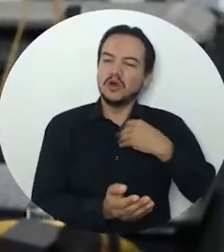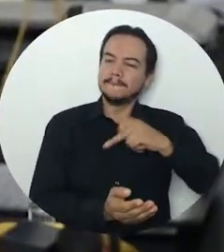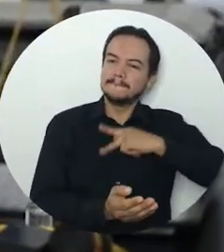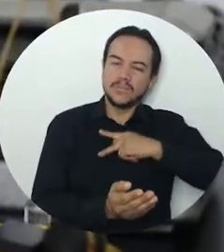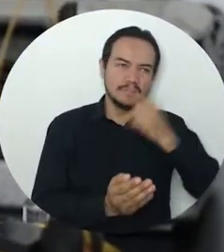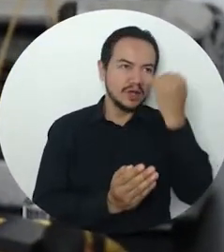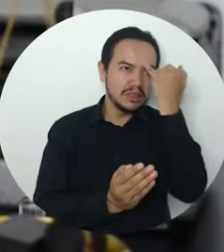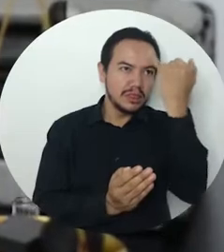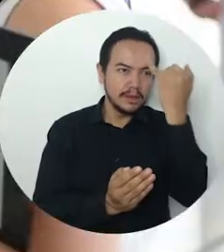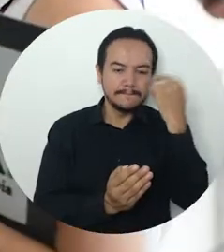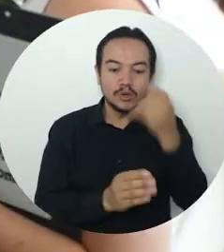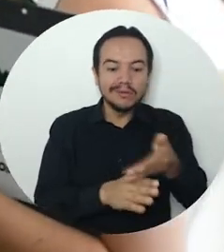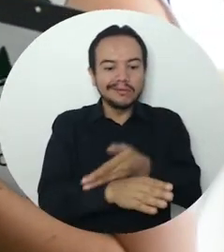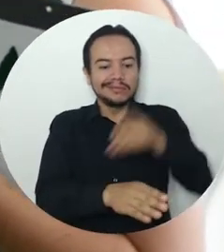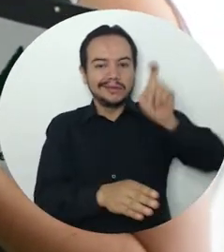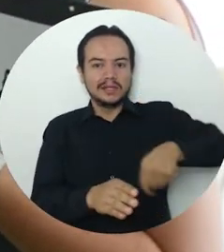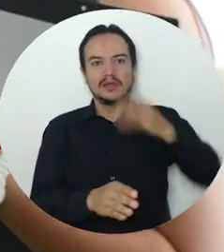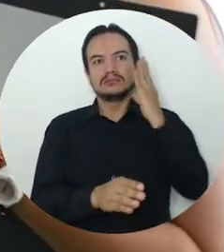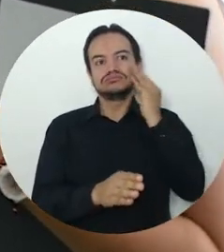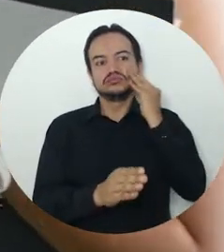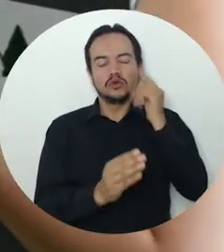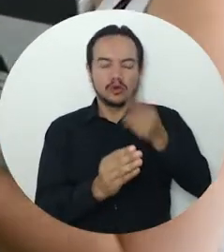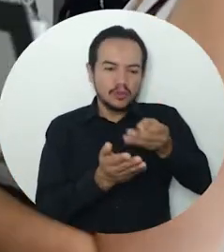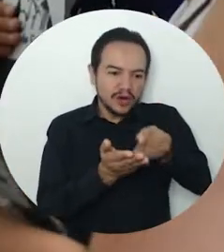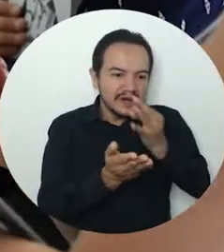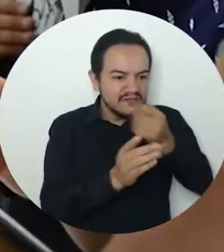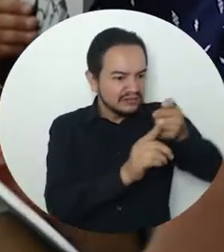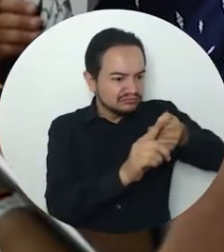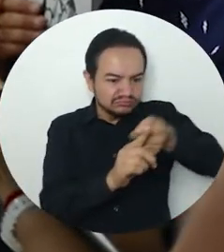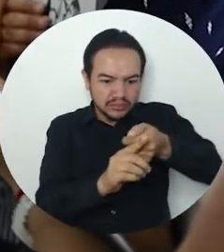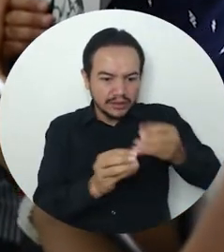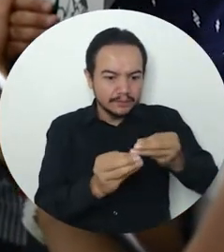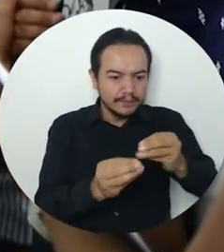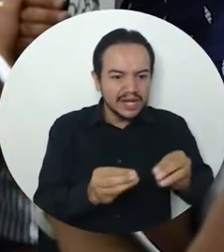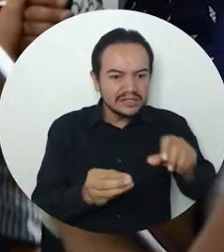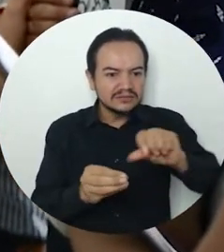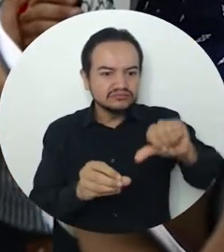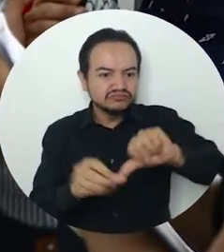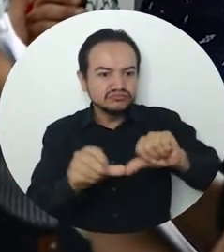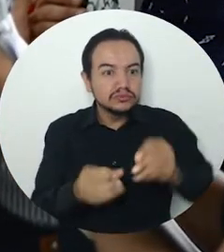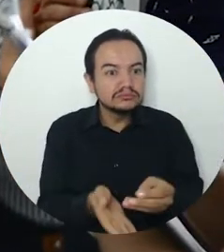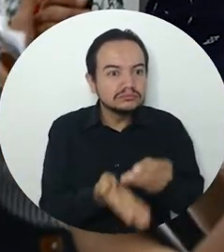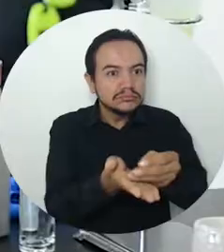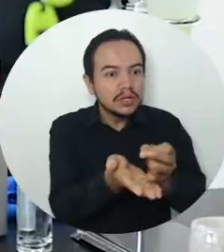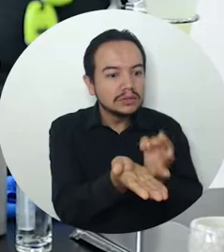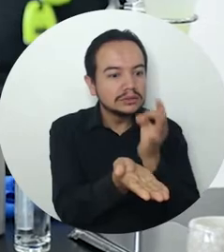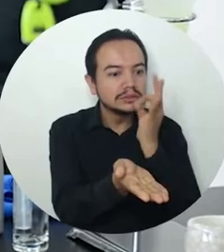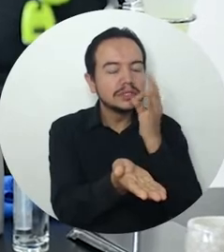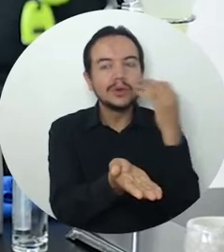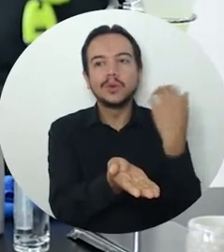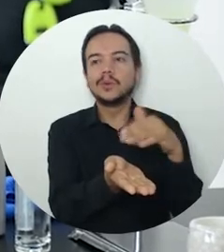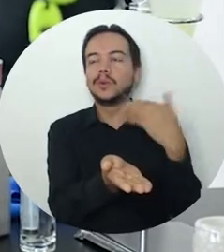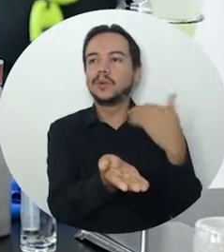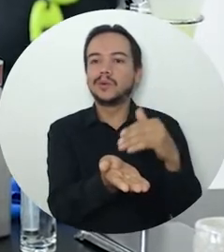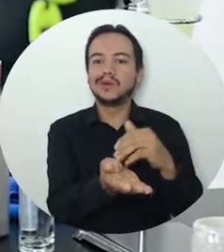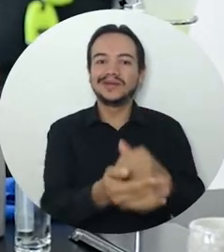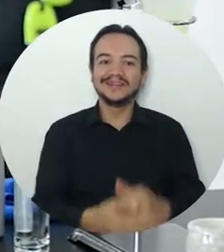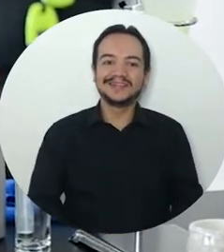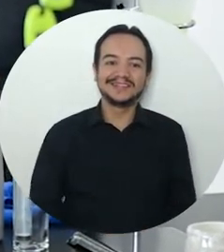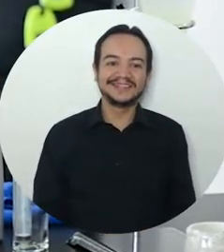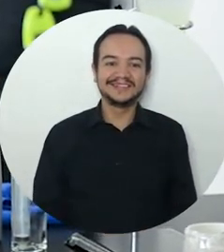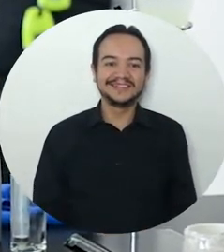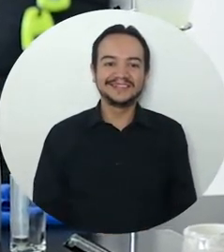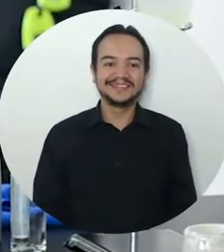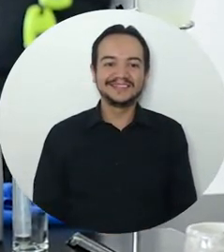ser innovador, creativo, conocer el grano de café con el que se trabaja para poder así encontrar, con ayuda de la mixología, una bebida bastante agradable para